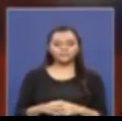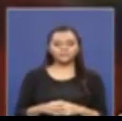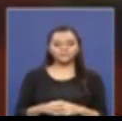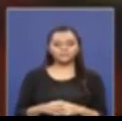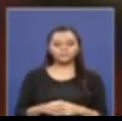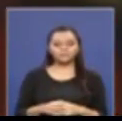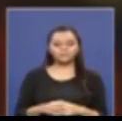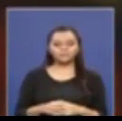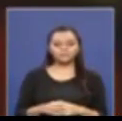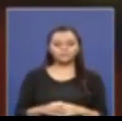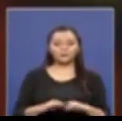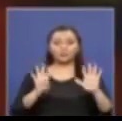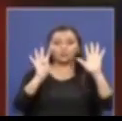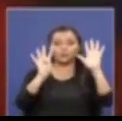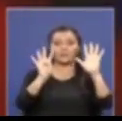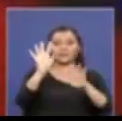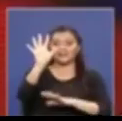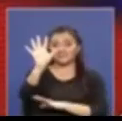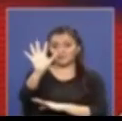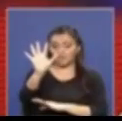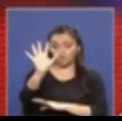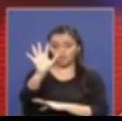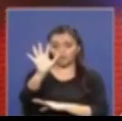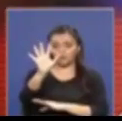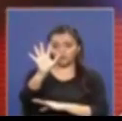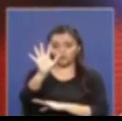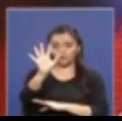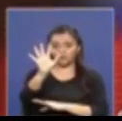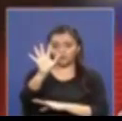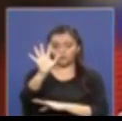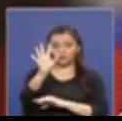Habían 95 casos en investigación.